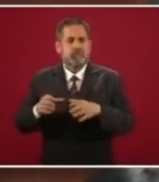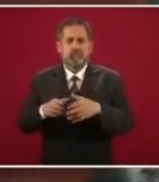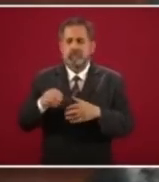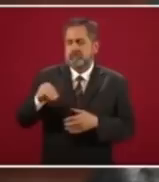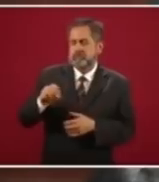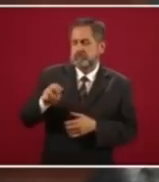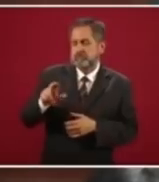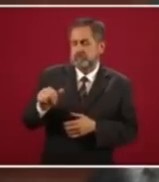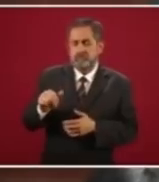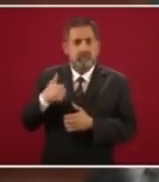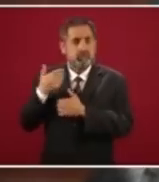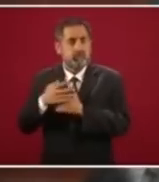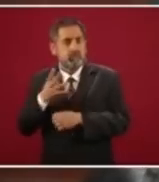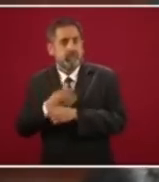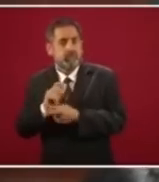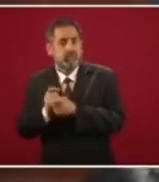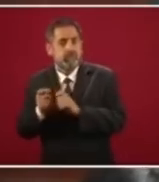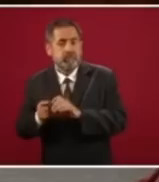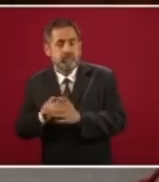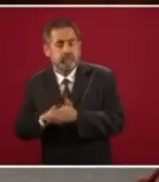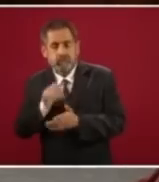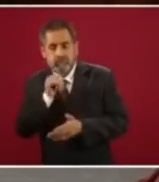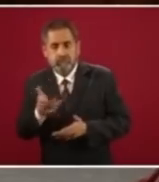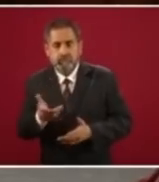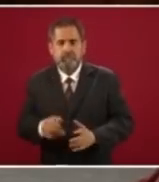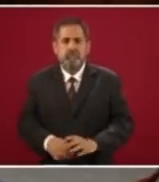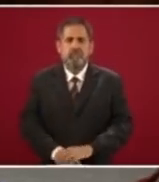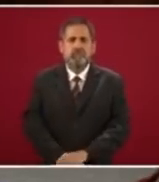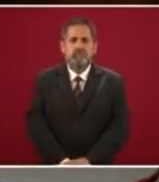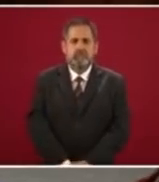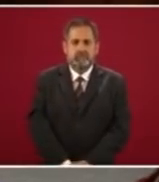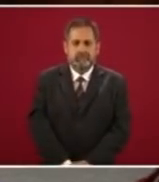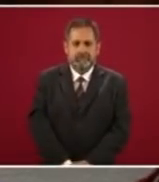no se impulse esto en la Cuarta Transformación? Por favor, presidente.